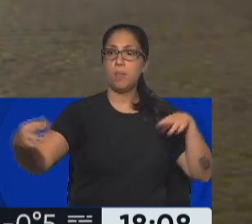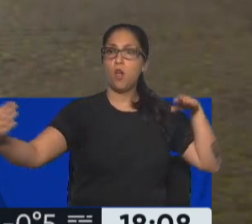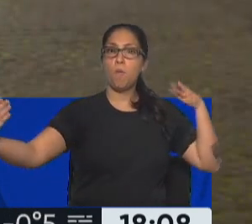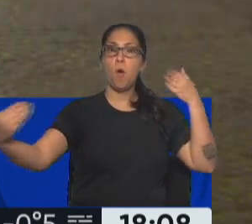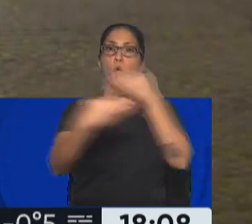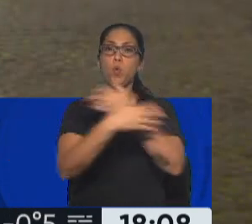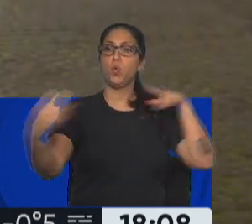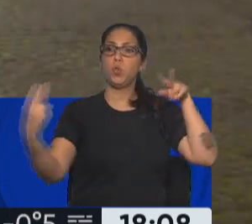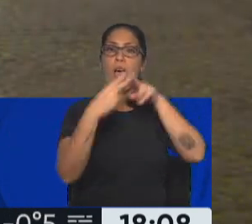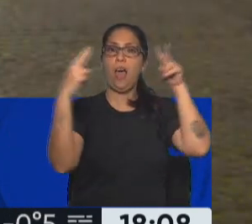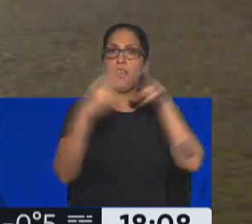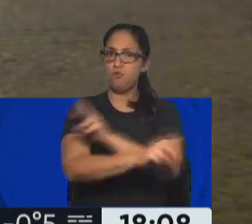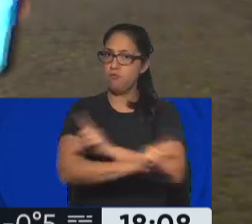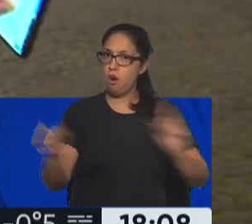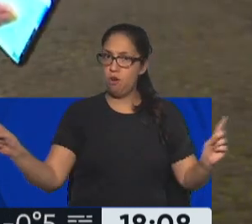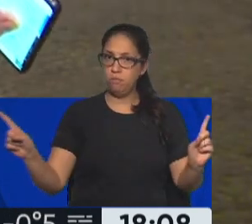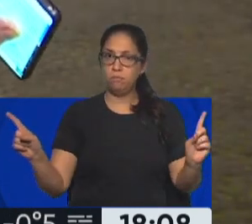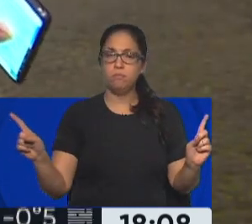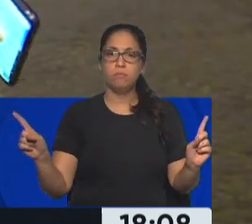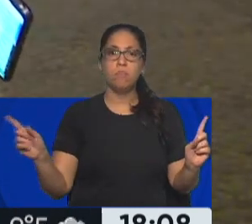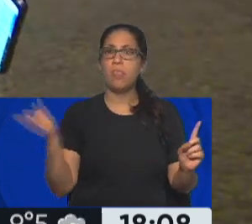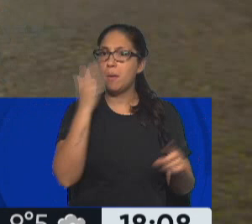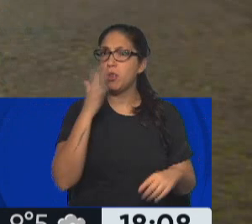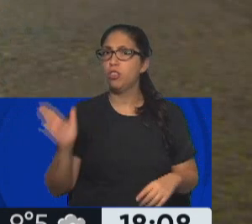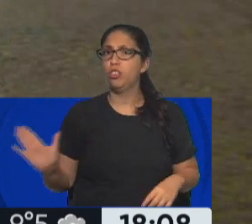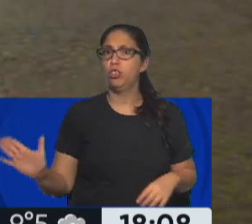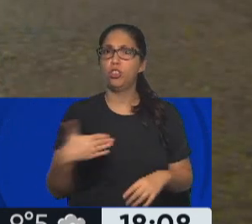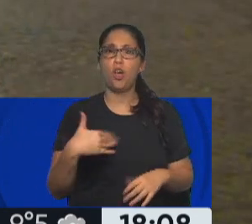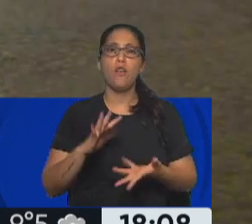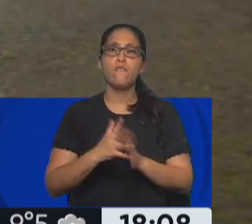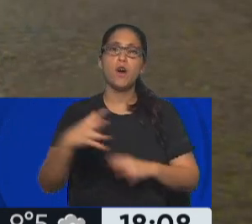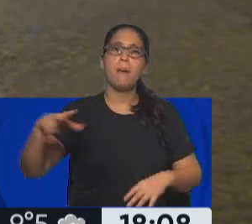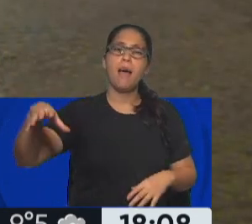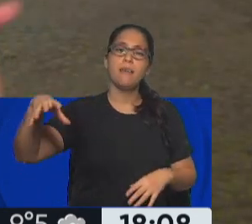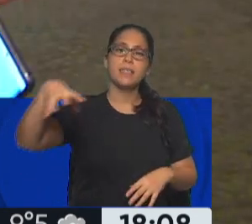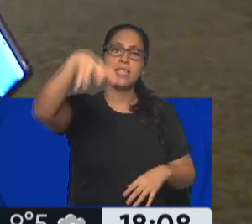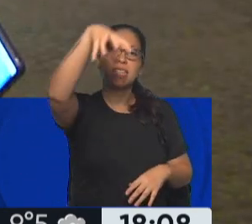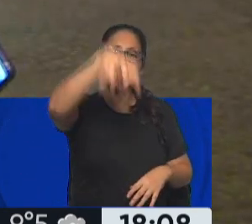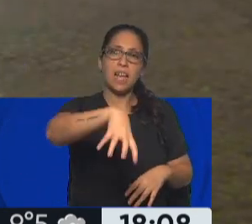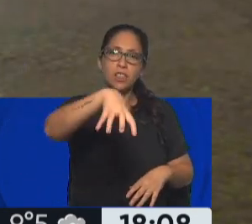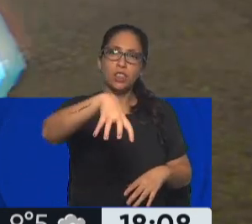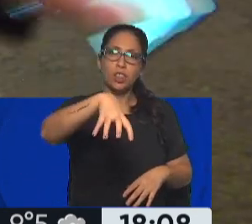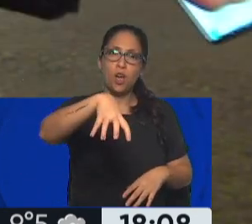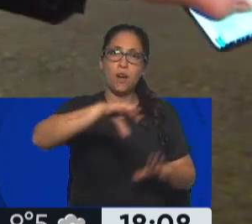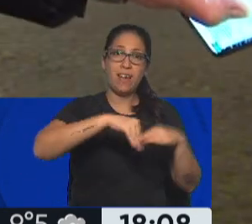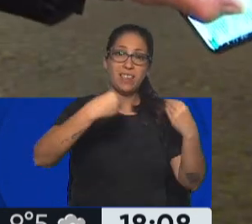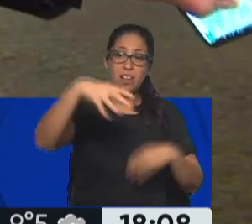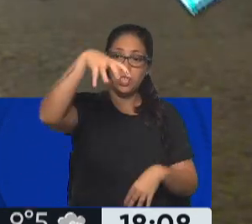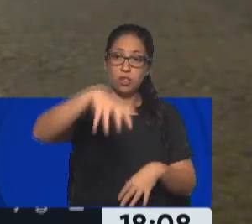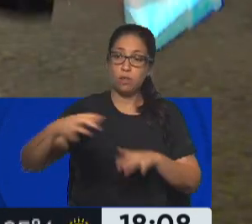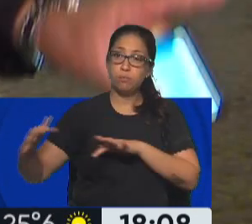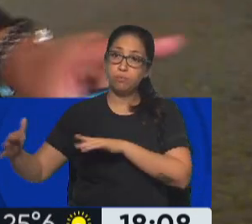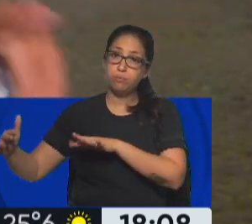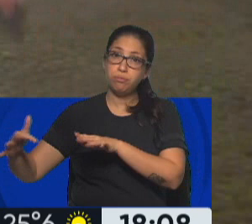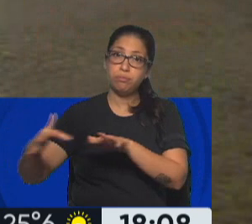sí. Después van todos por un sector interior del Vaticano hasta llegar a